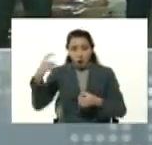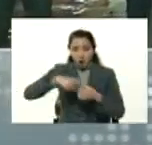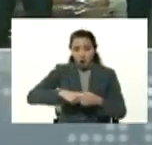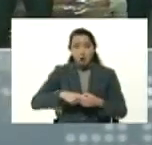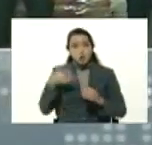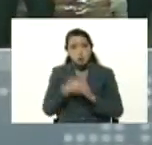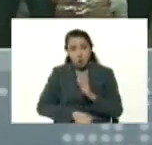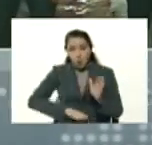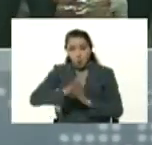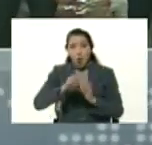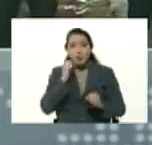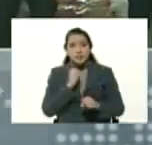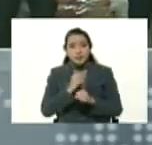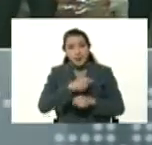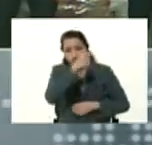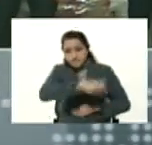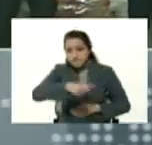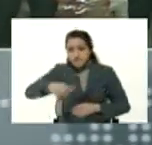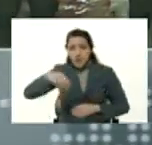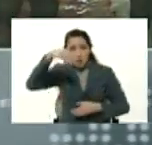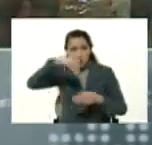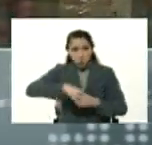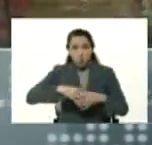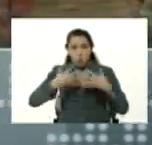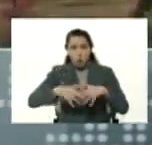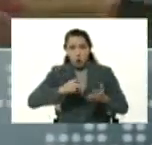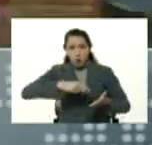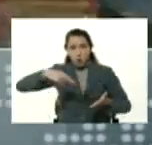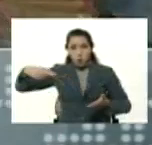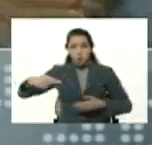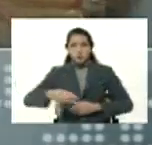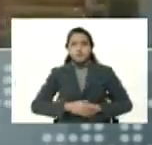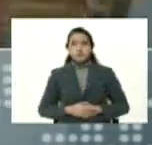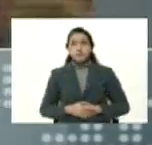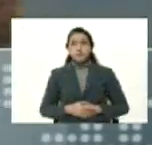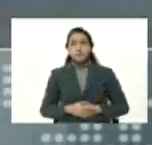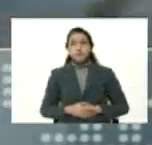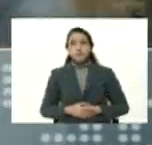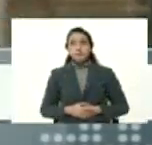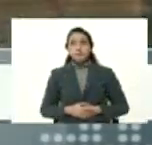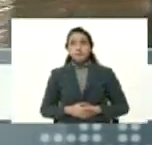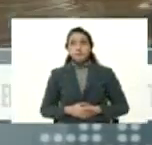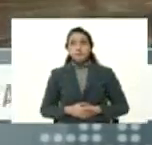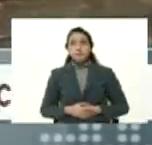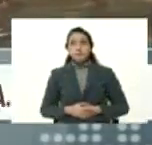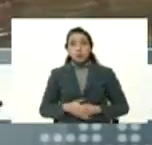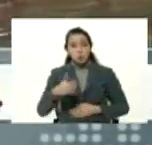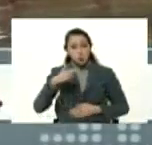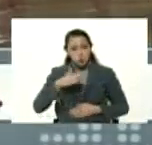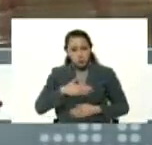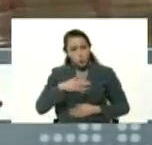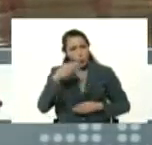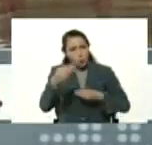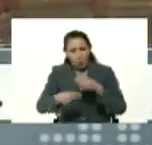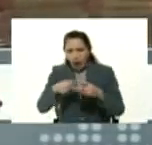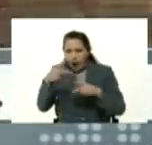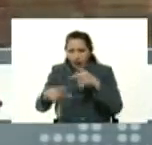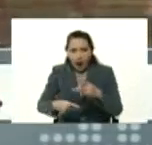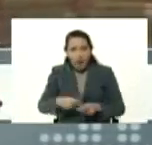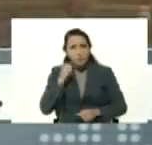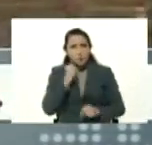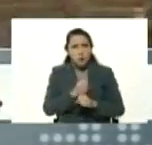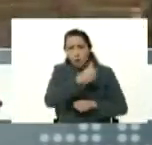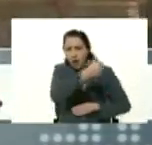de Trabajadores de la empresa Pastas Alegri, presidente. Acá donde producimos y